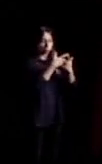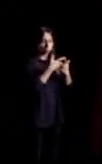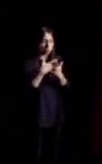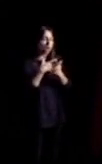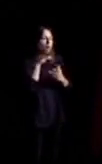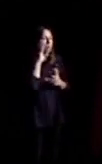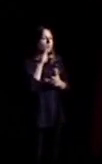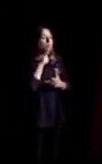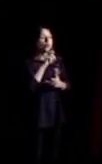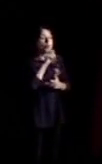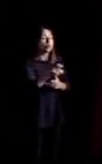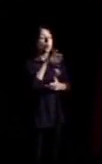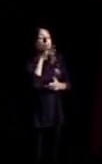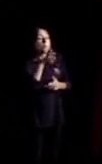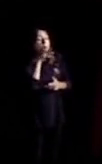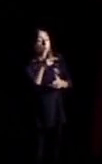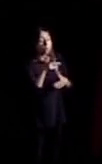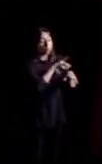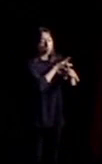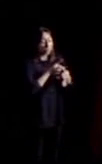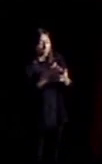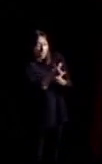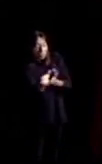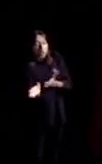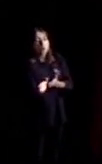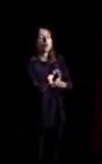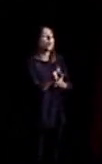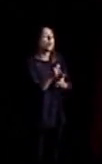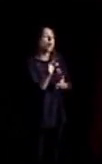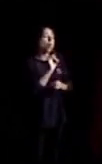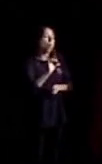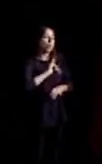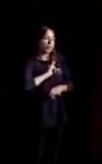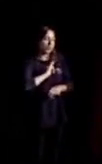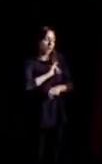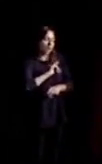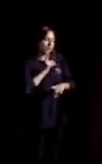de odio por razones de orientación e identidad sexual.